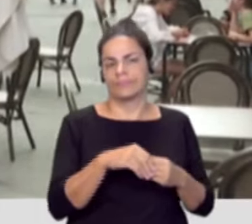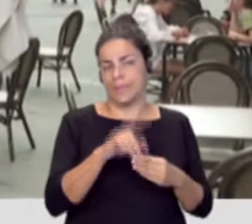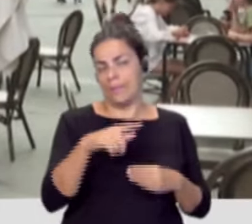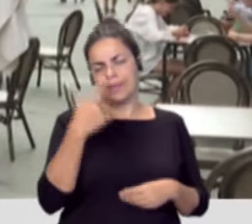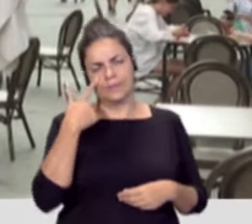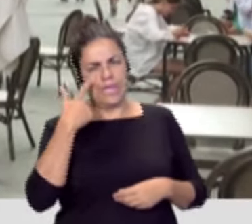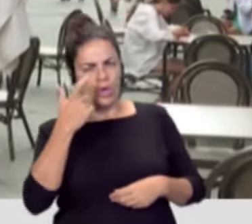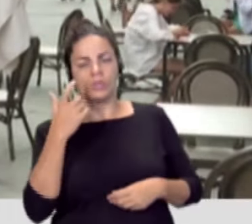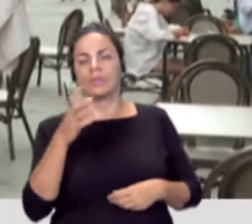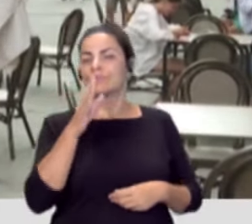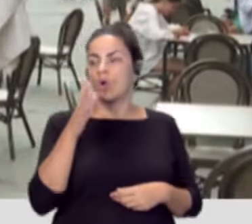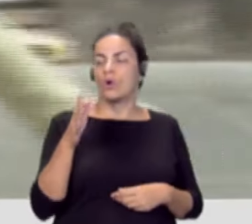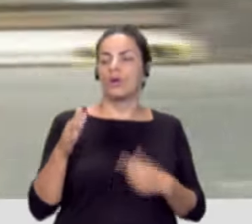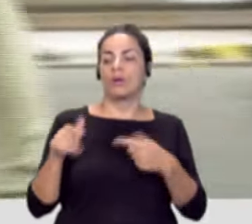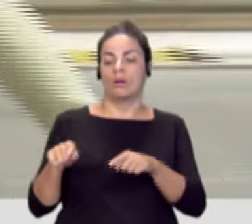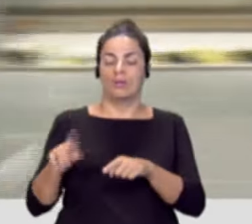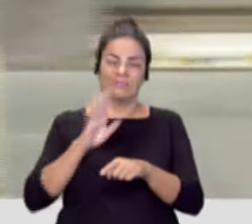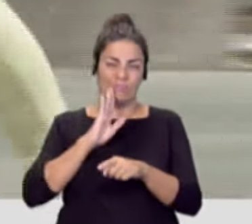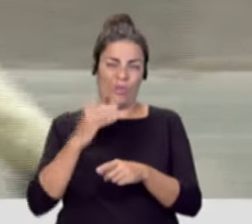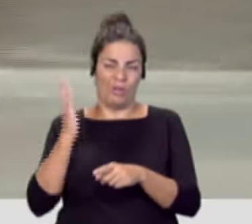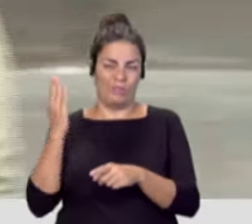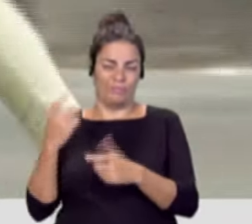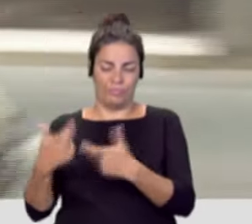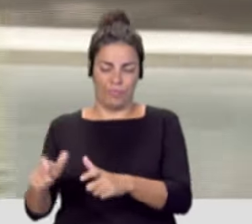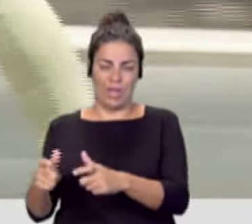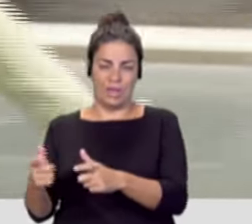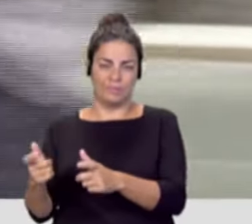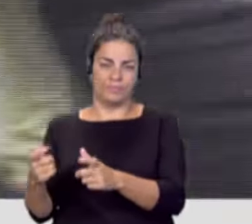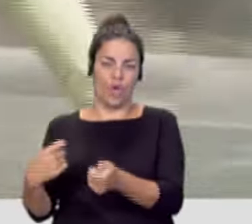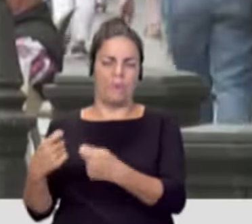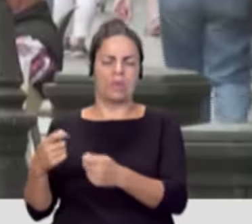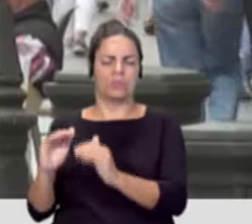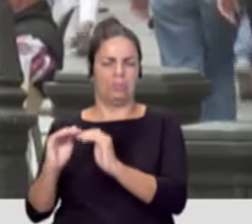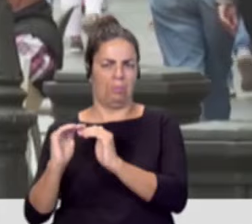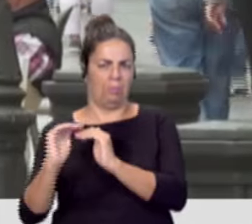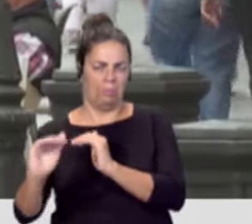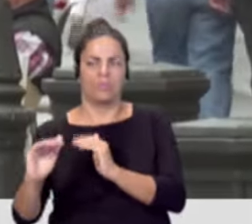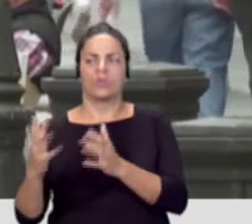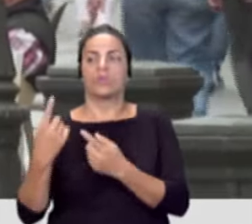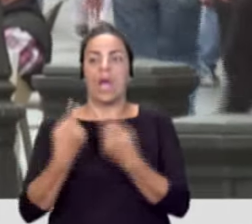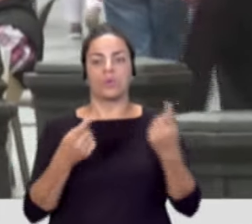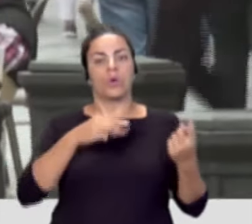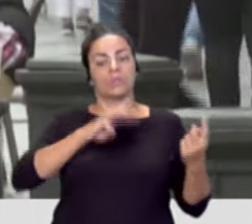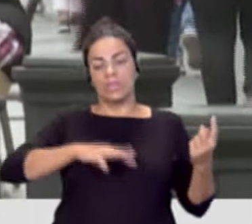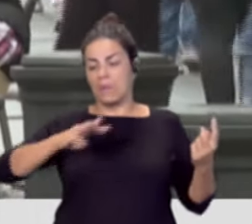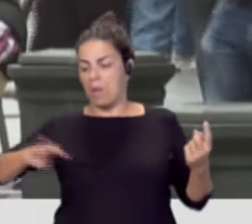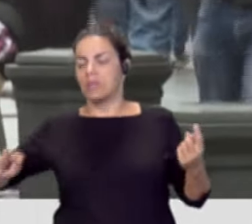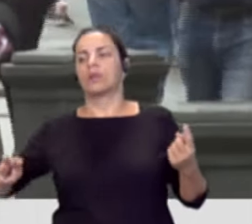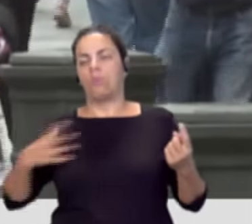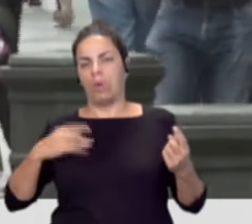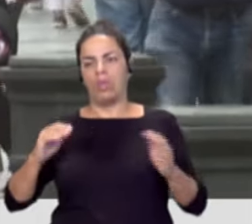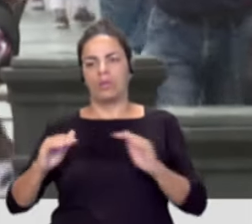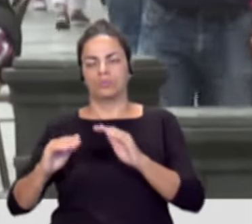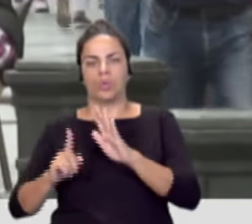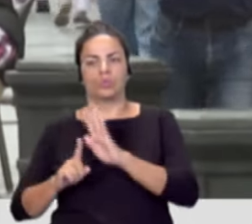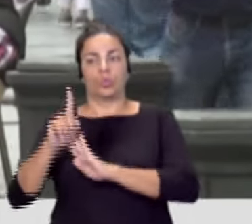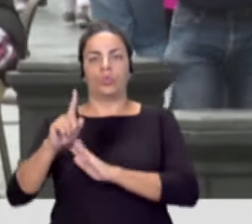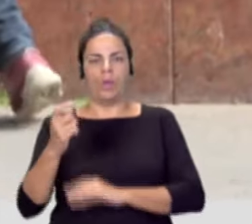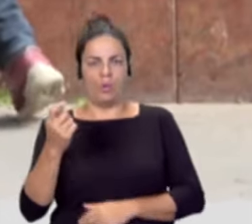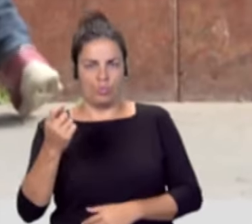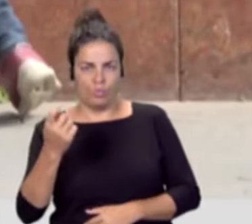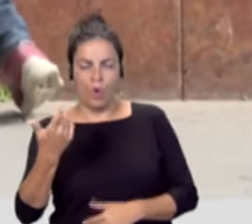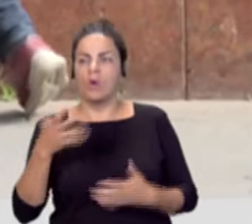con que el comercio, como digo, está estabilizado y en determinados trimestres hasta inclusive ha subido, pero lo que vemos es